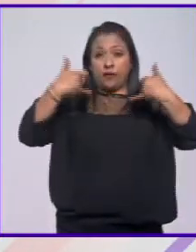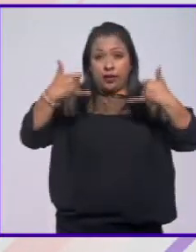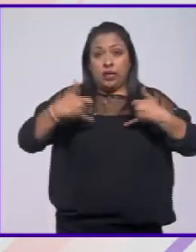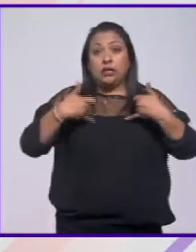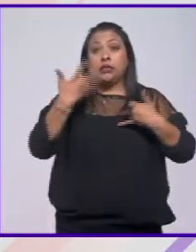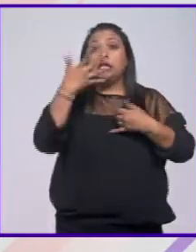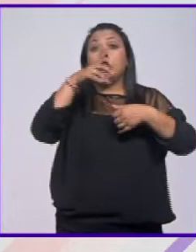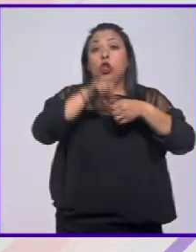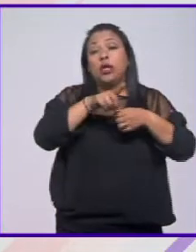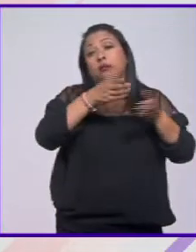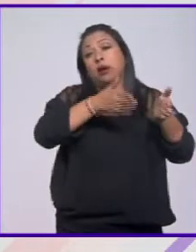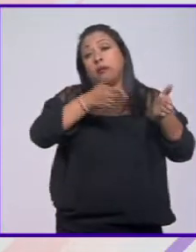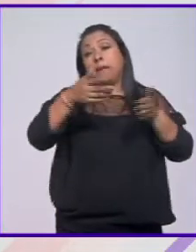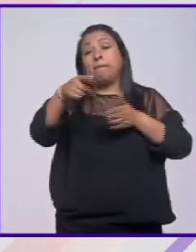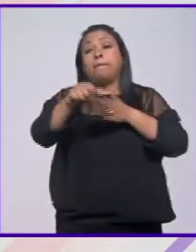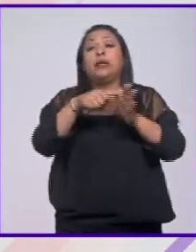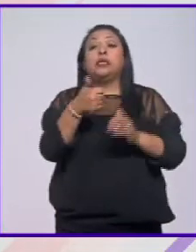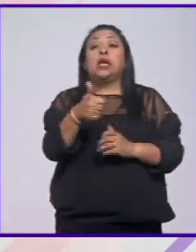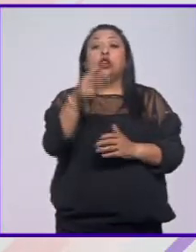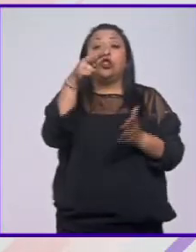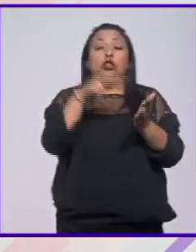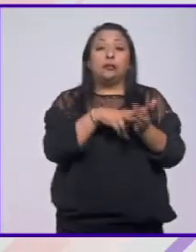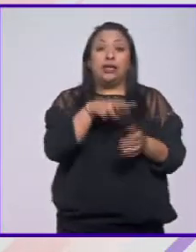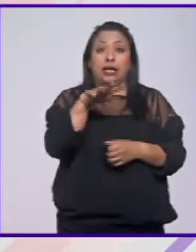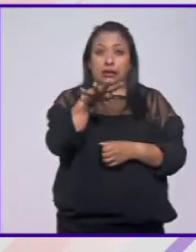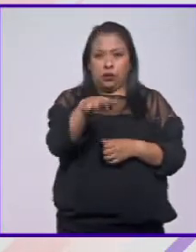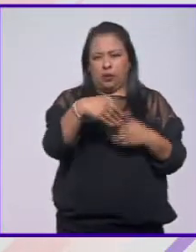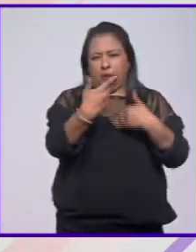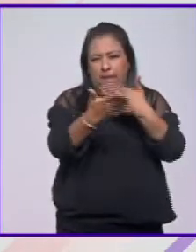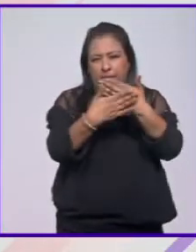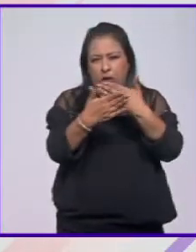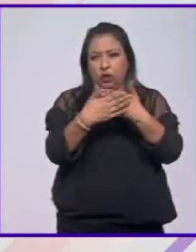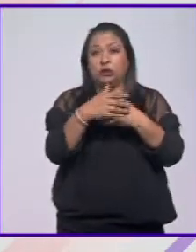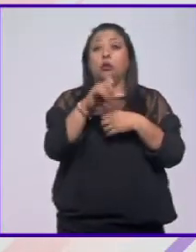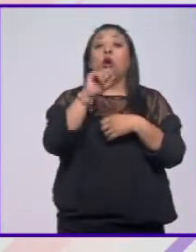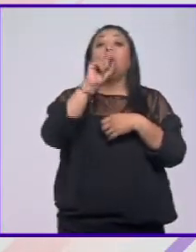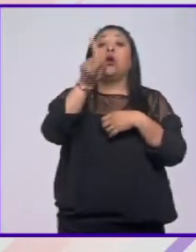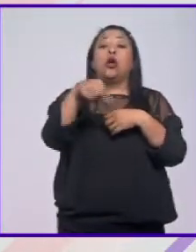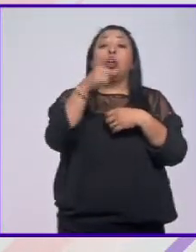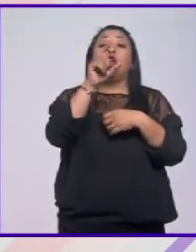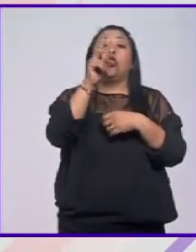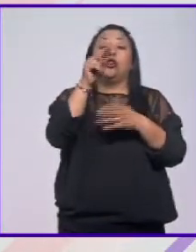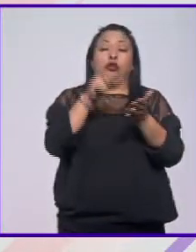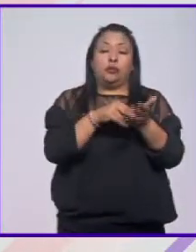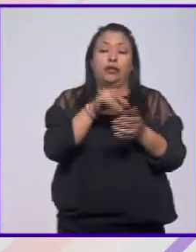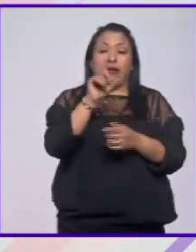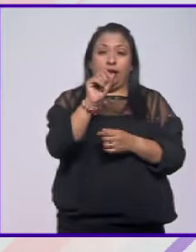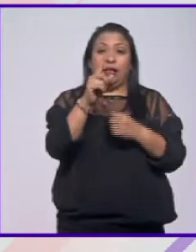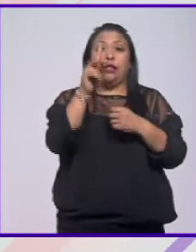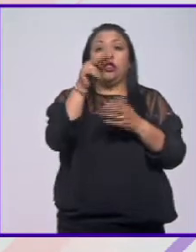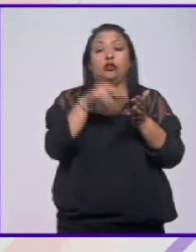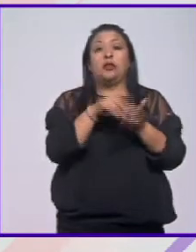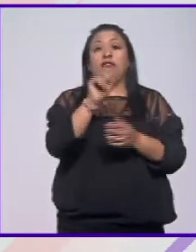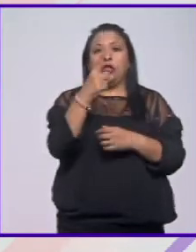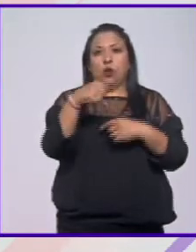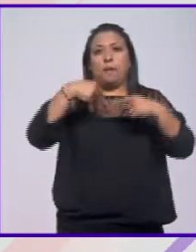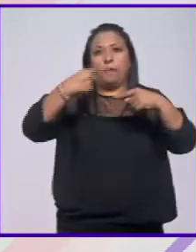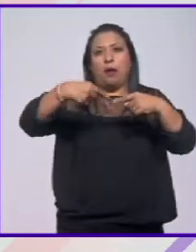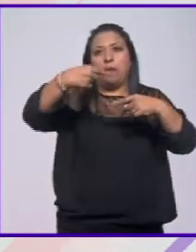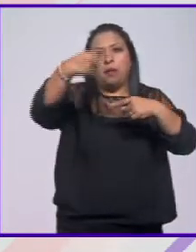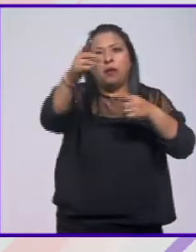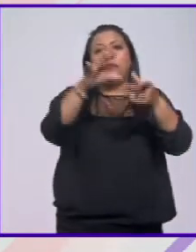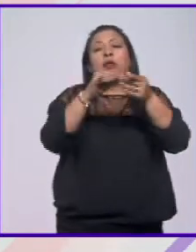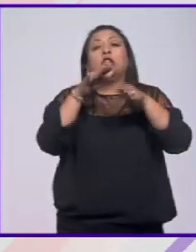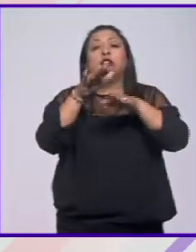durante 5 días en el mes de agosto de 2019, 2020 y 2021, podamos hablar